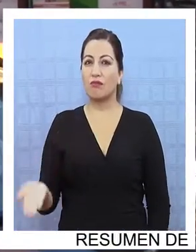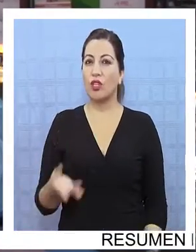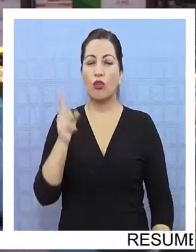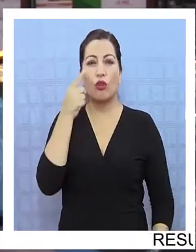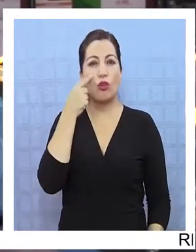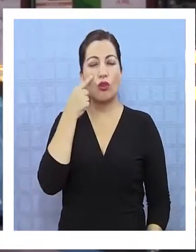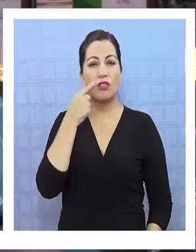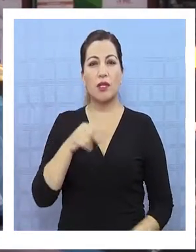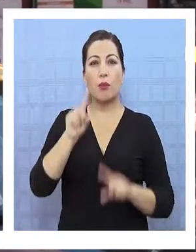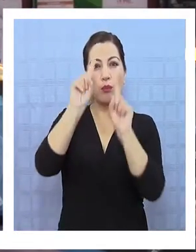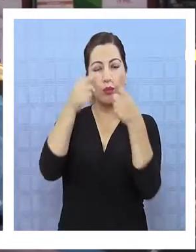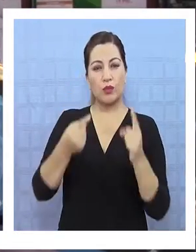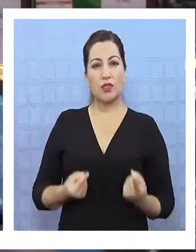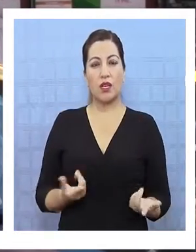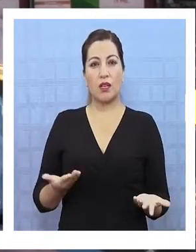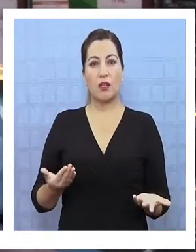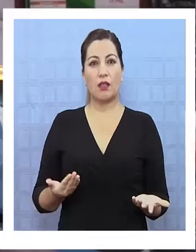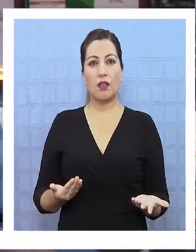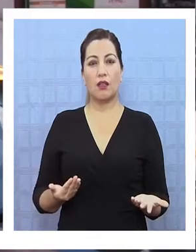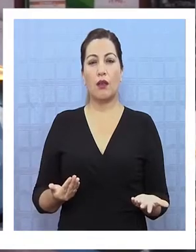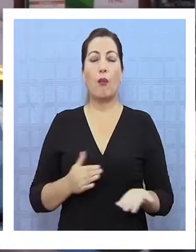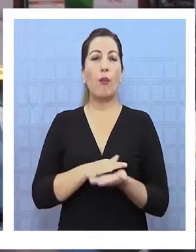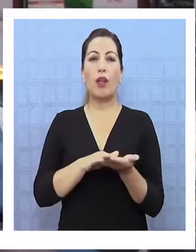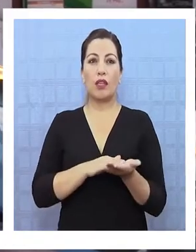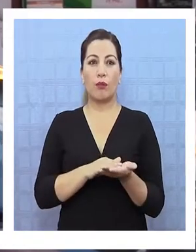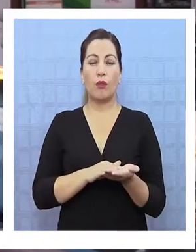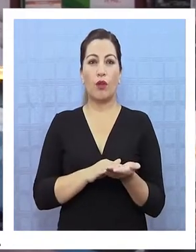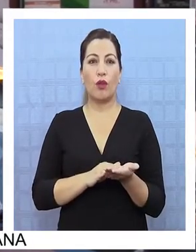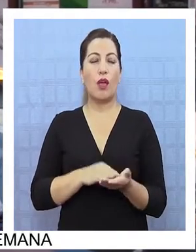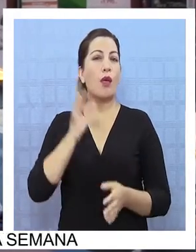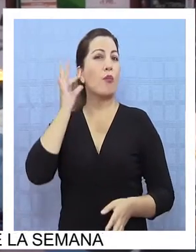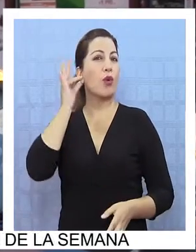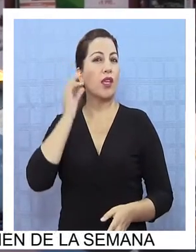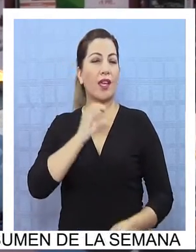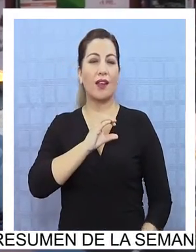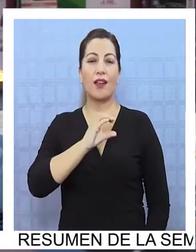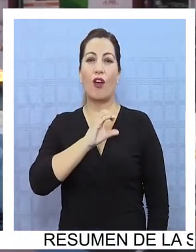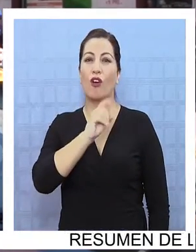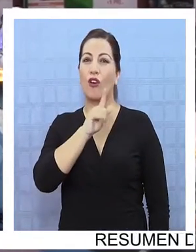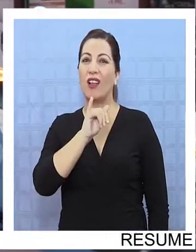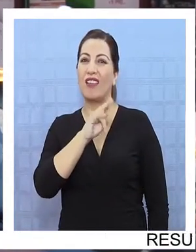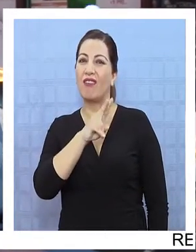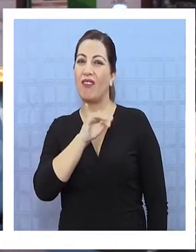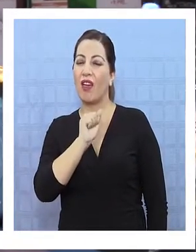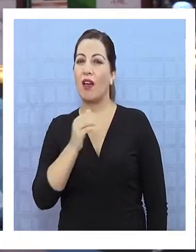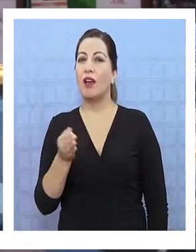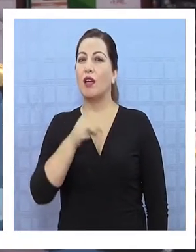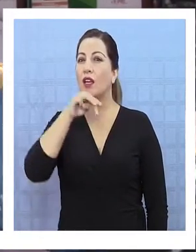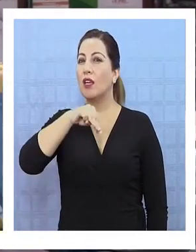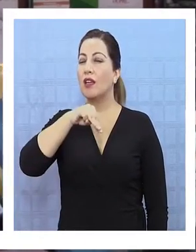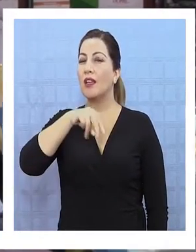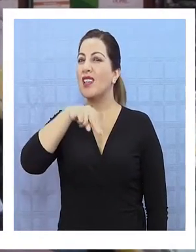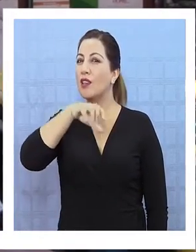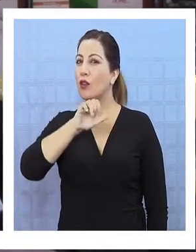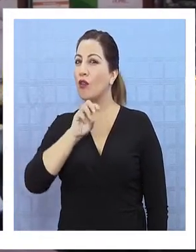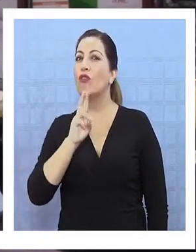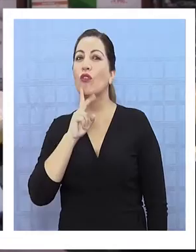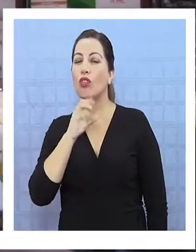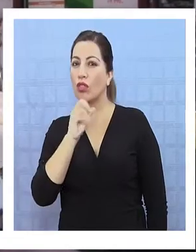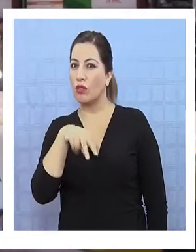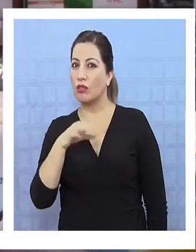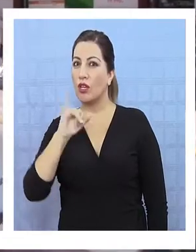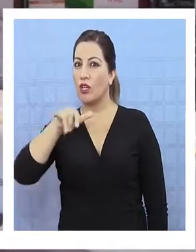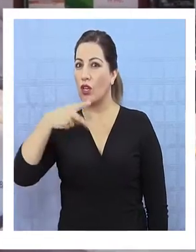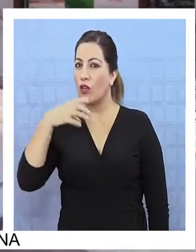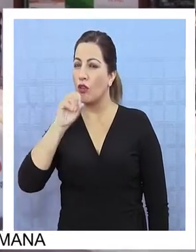de Gris, Brillantina, de Olivia Newton-John, que la hicieron conocida. Pero de ahí, Isabel Pantoja estuvo perdida